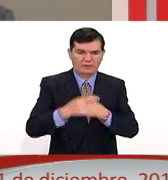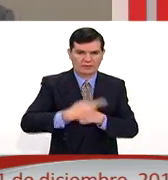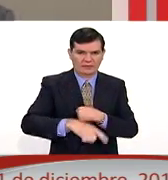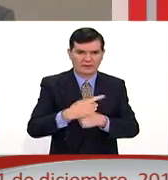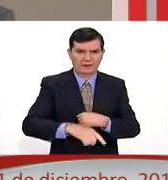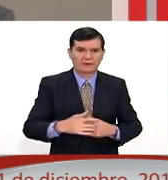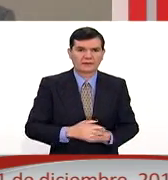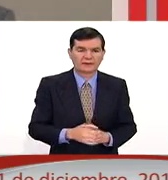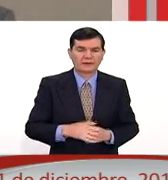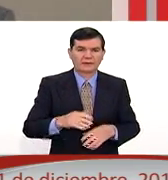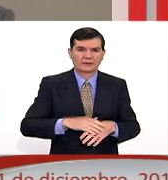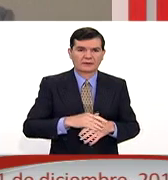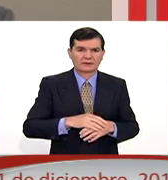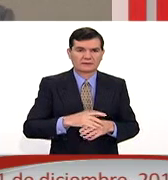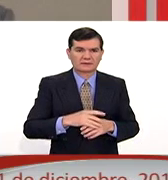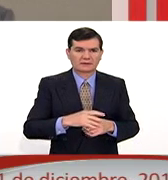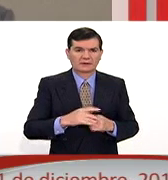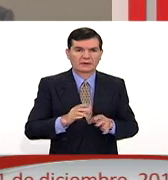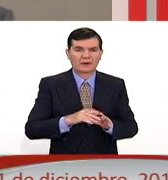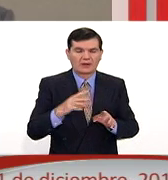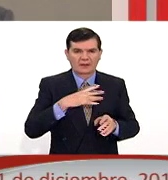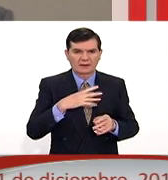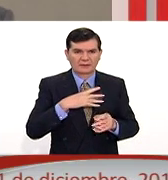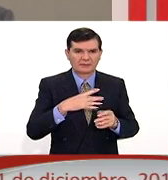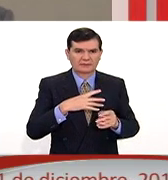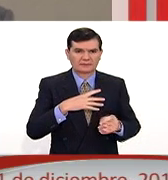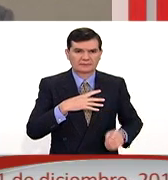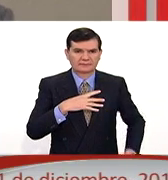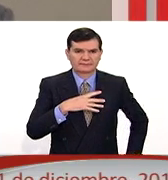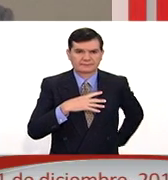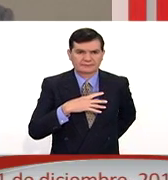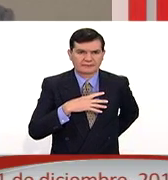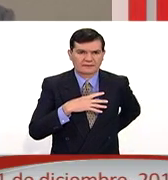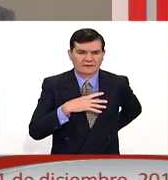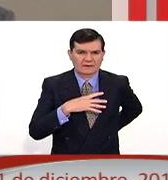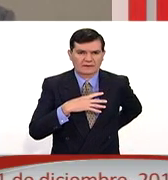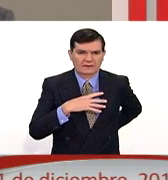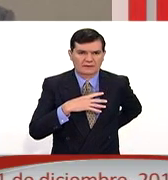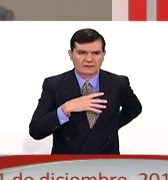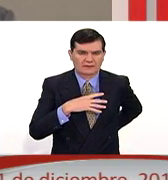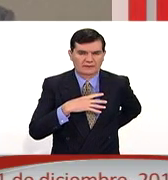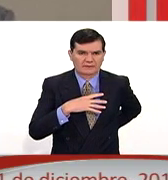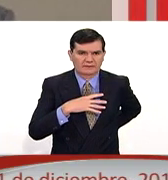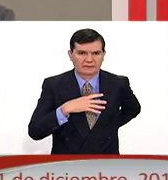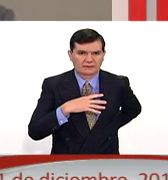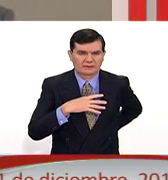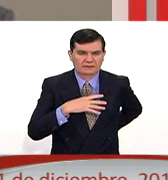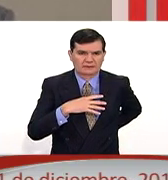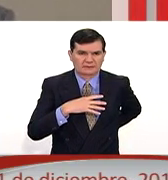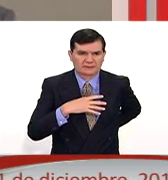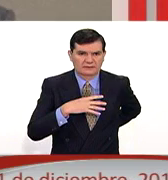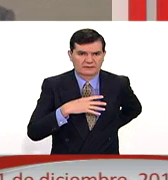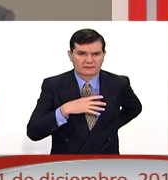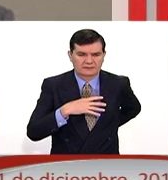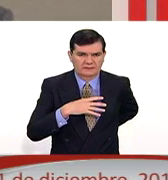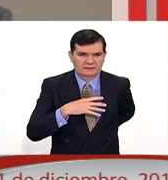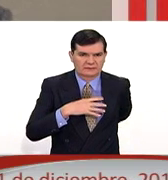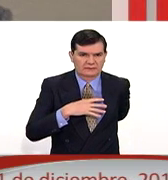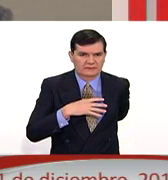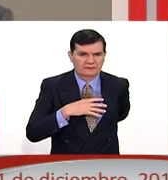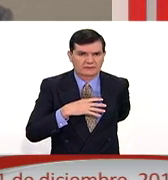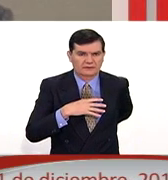Por haberse violado mis derechos a la defensa adecuada, al debido proceso, a la presunción de